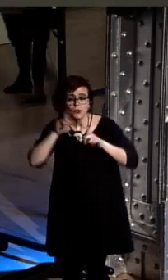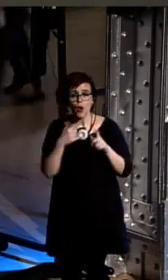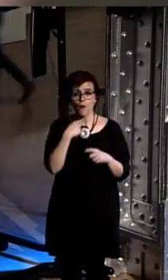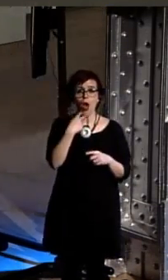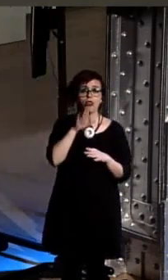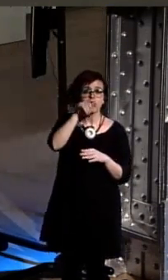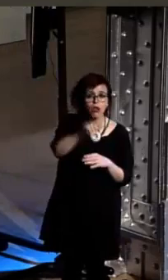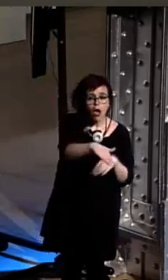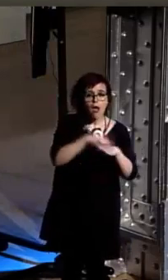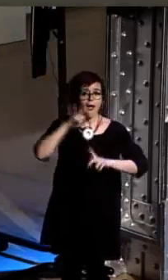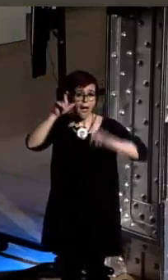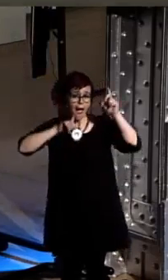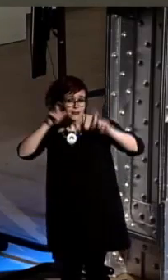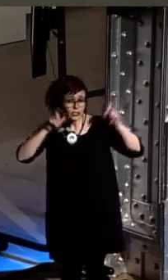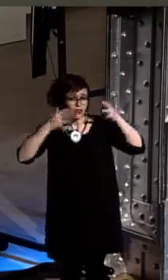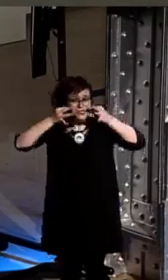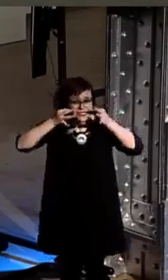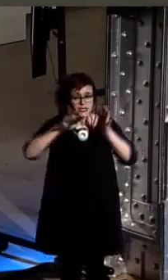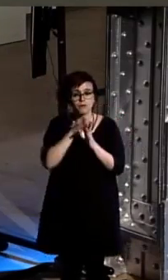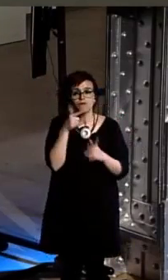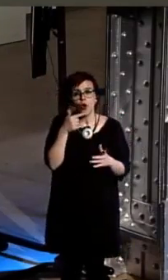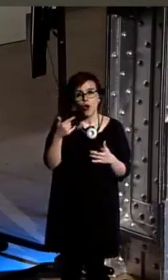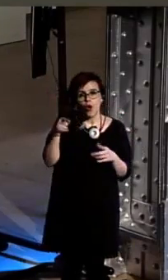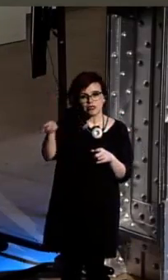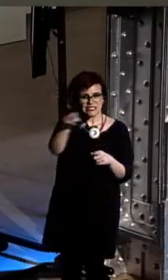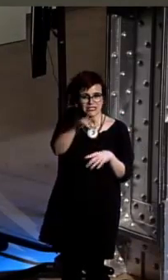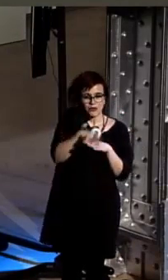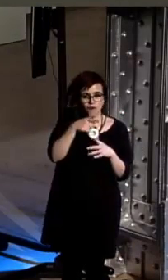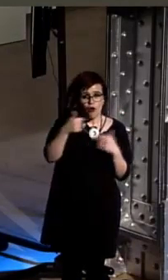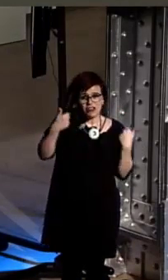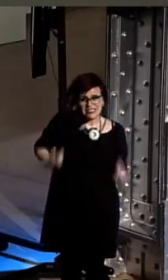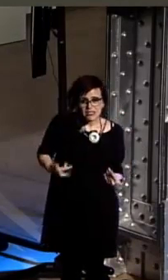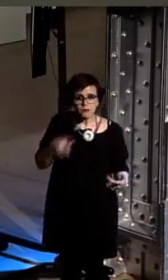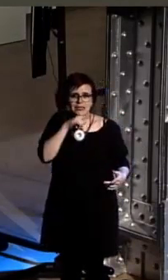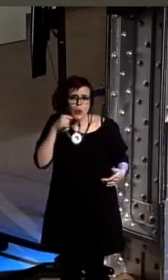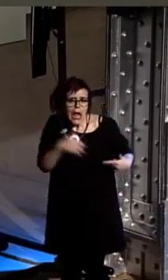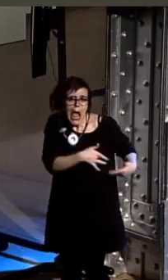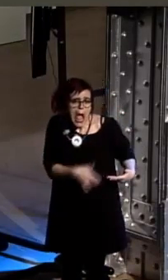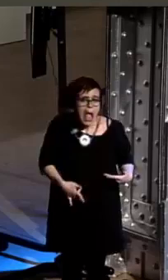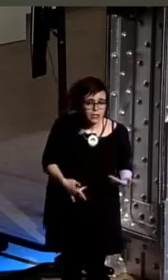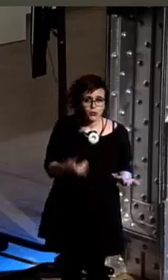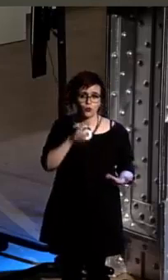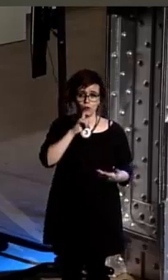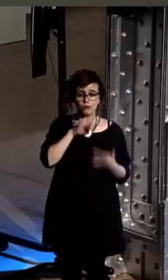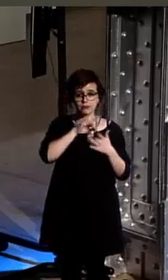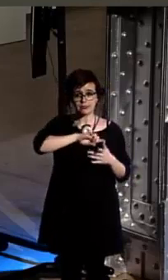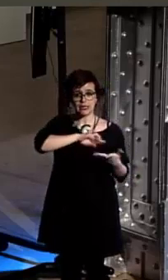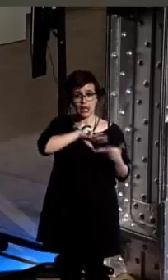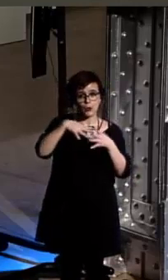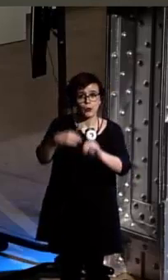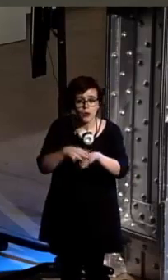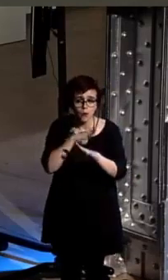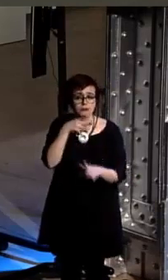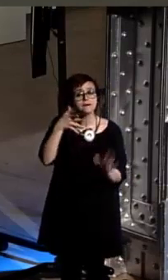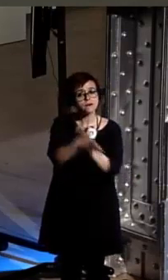tono de voz, los gestos, señales fisiológicas. Está claro que somos capaces de identificar